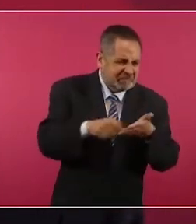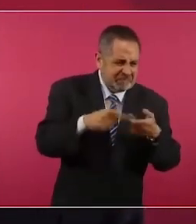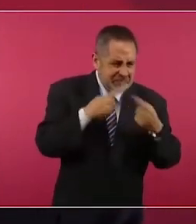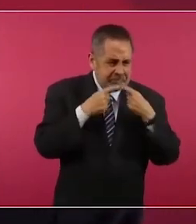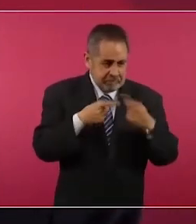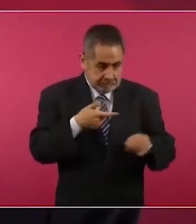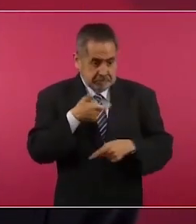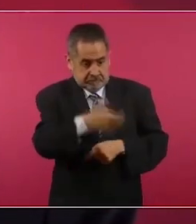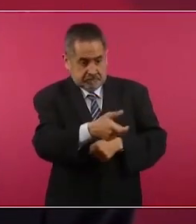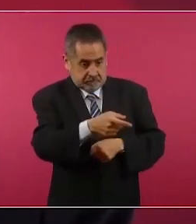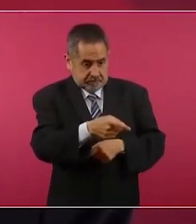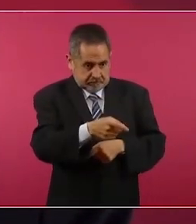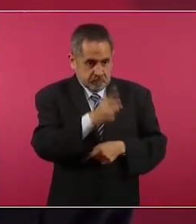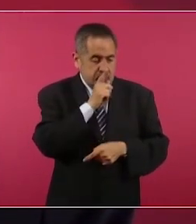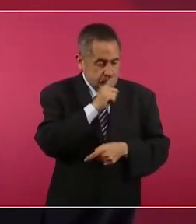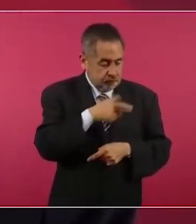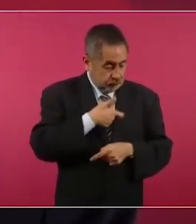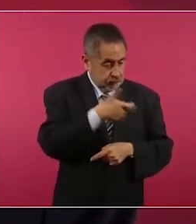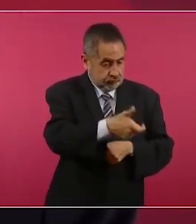se deja.